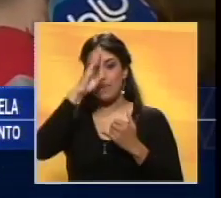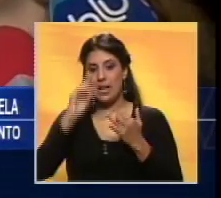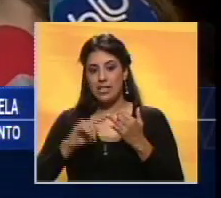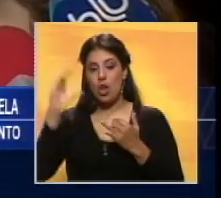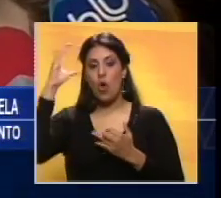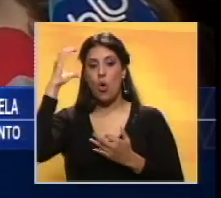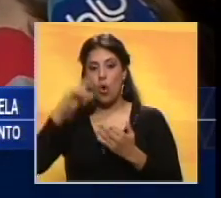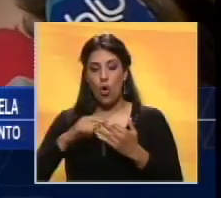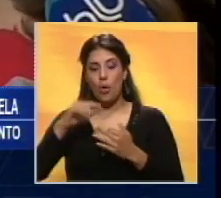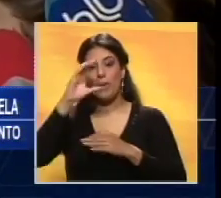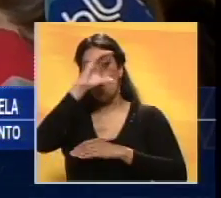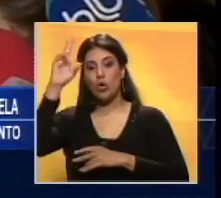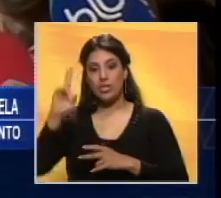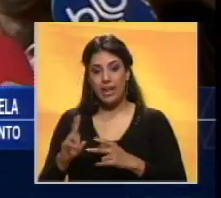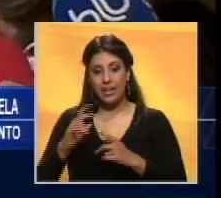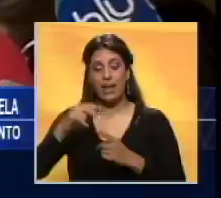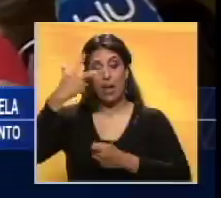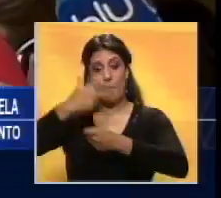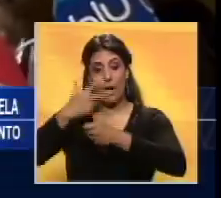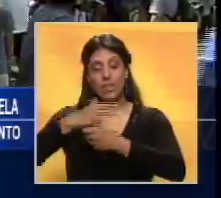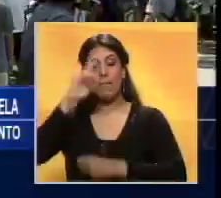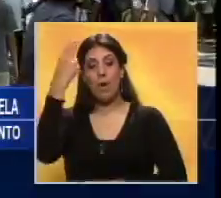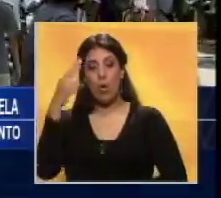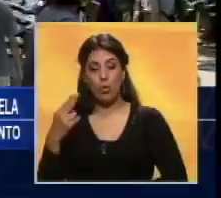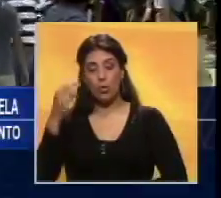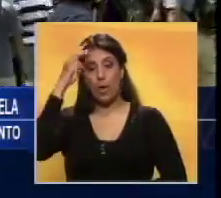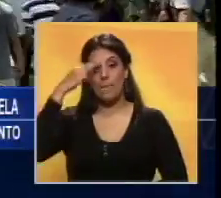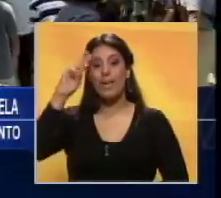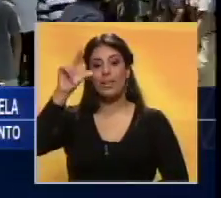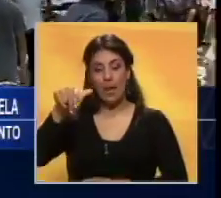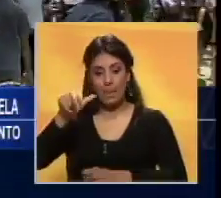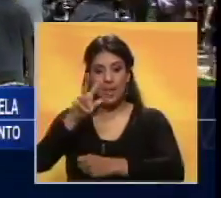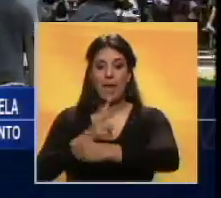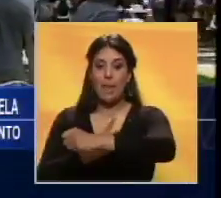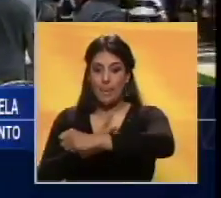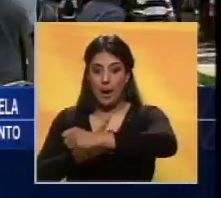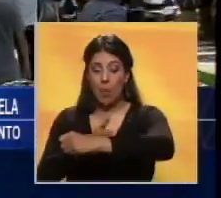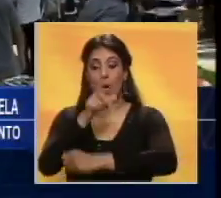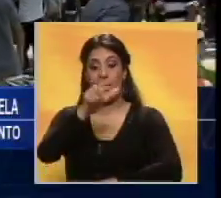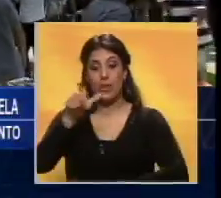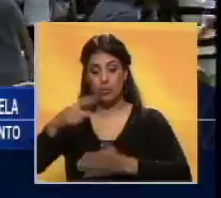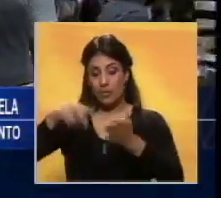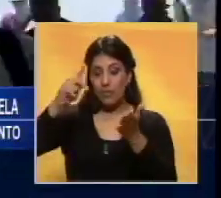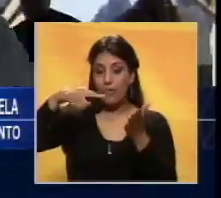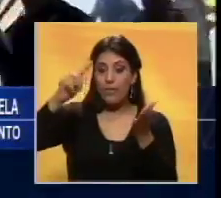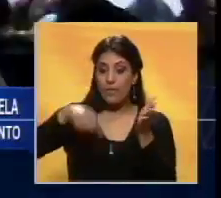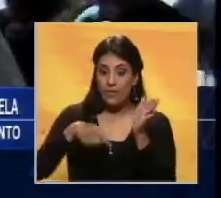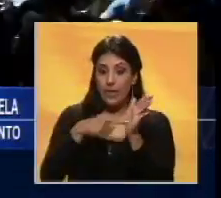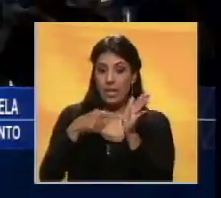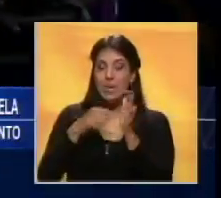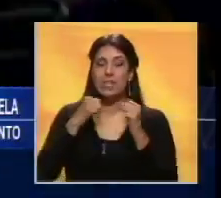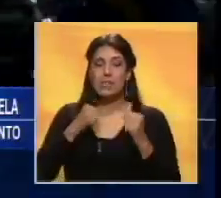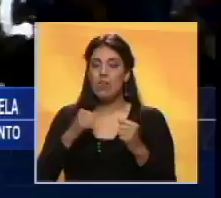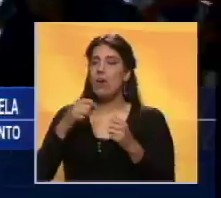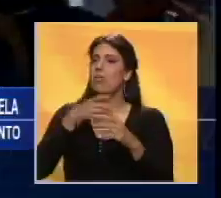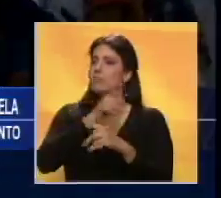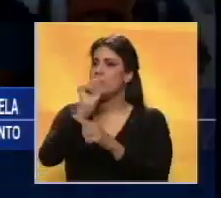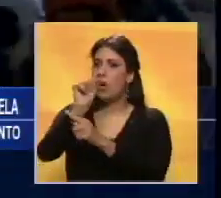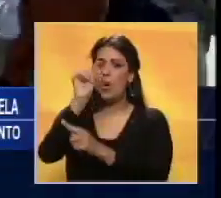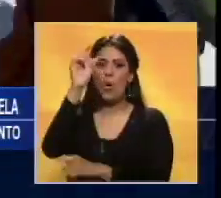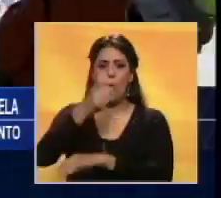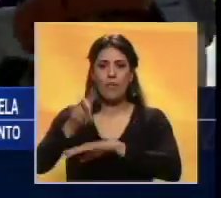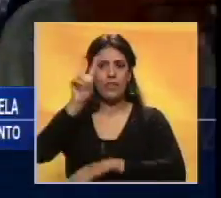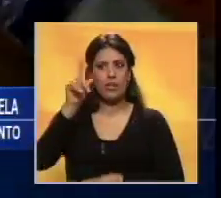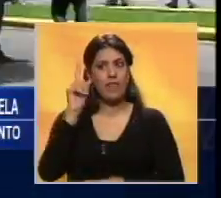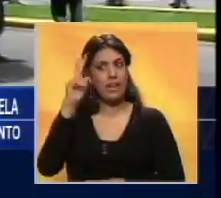Brasil, Colombia, Costa Rica, Guatemala, Honduras, México y Paraguay. Los firmantes hicieron un llamado enérgico al gobierno